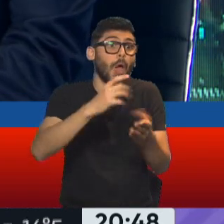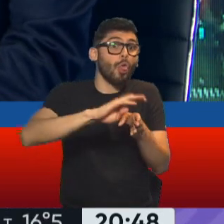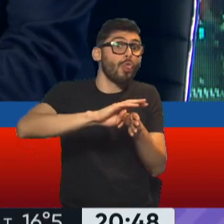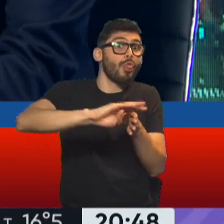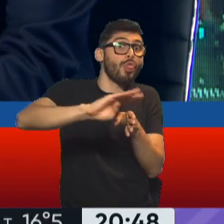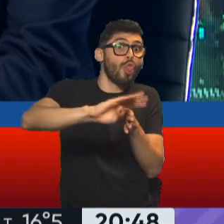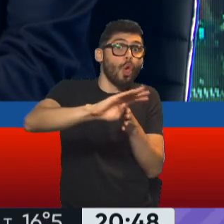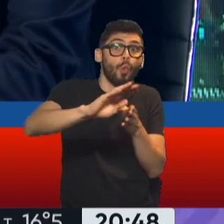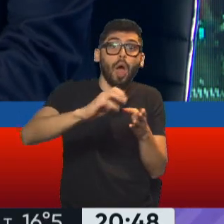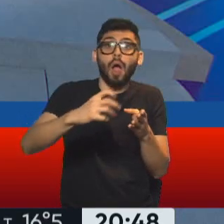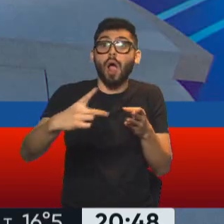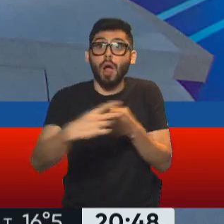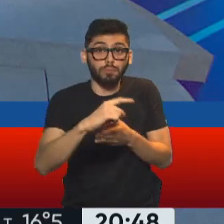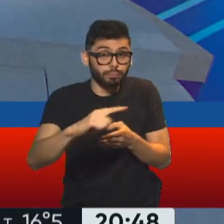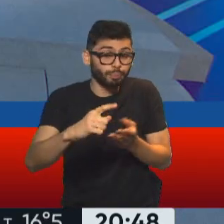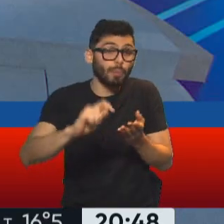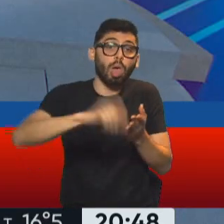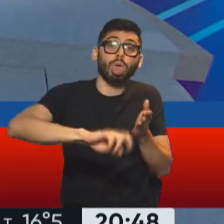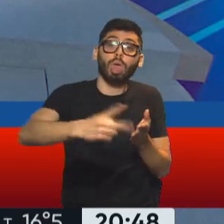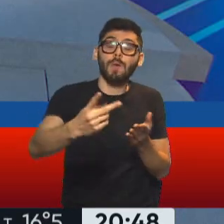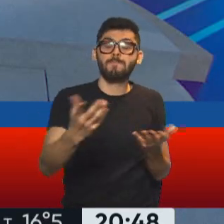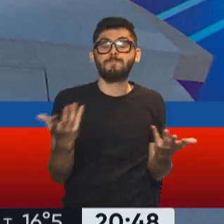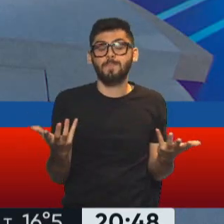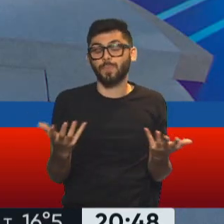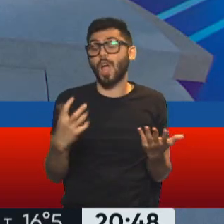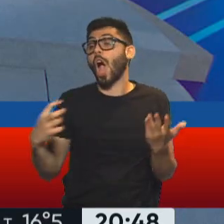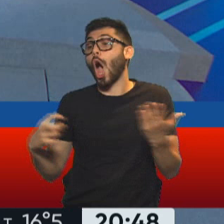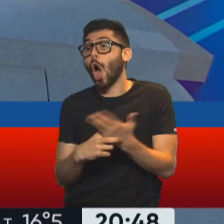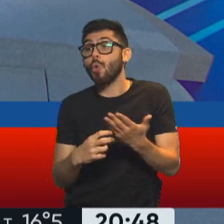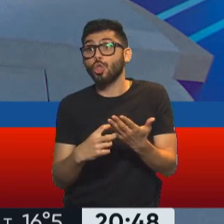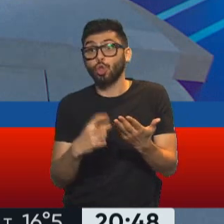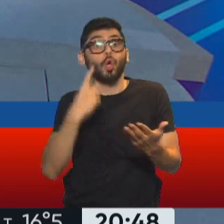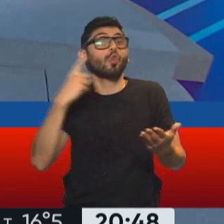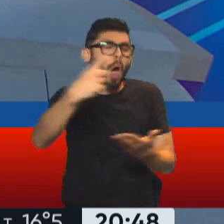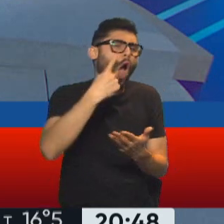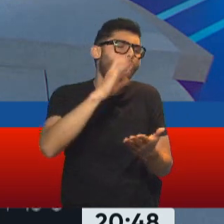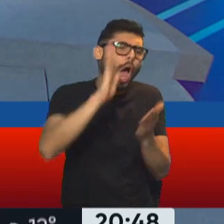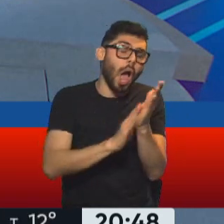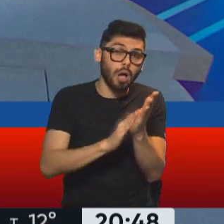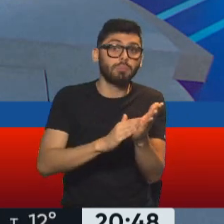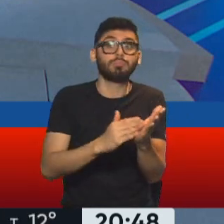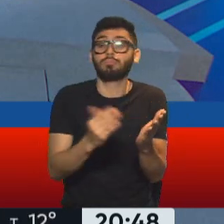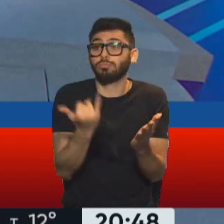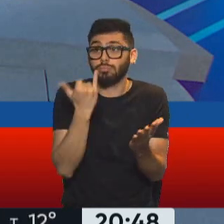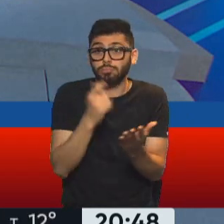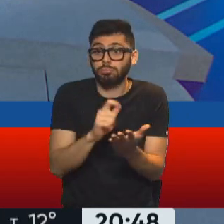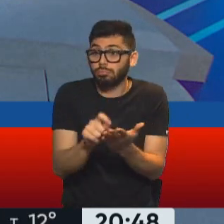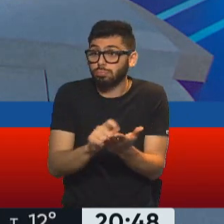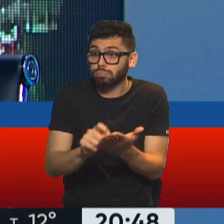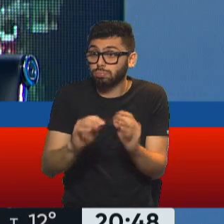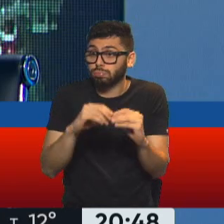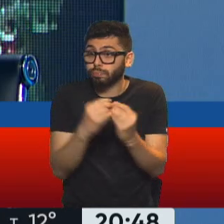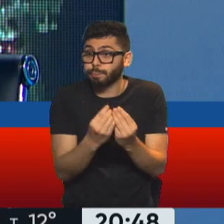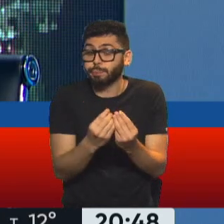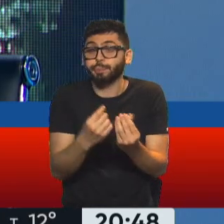Bueno, no hay dudas de que la auditoría ha sido concluyente y ahora vamos a llevar adelante las acciones